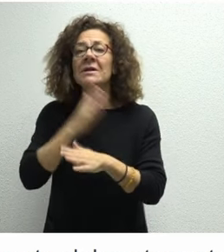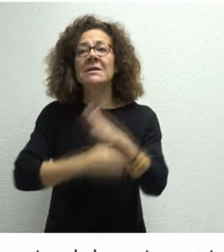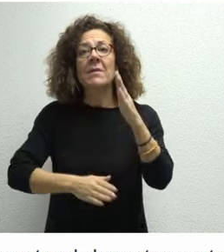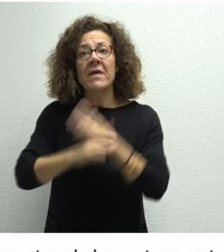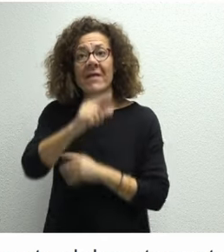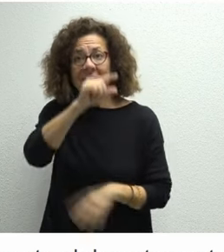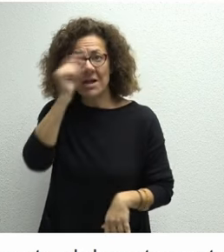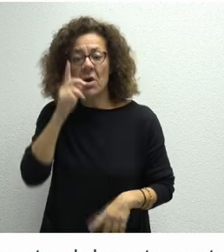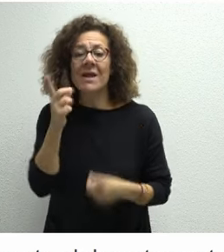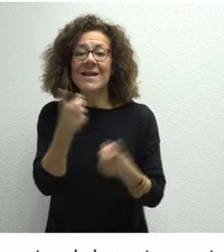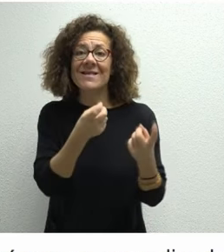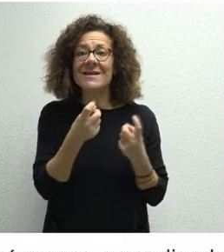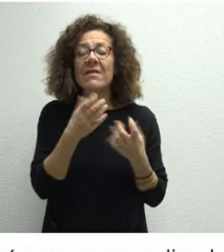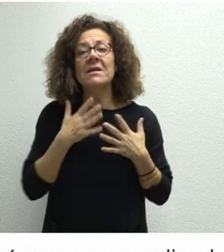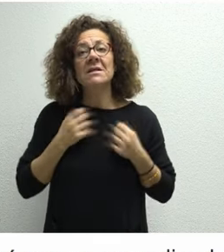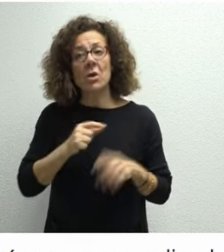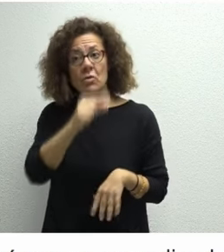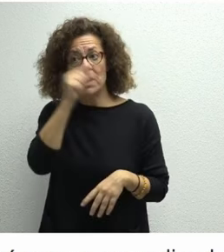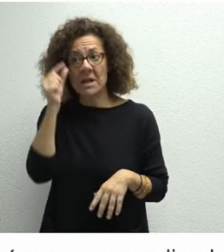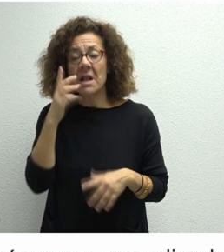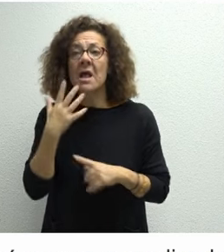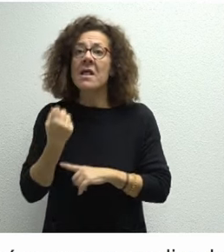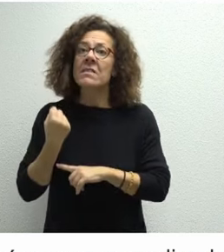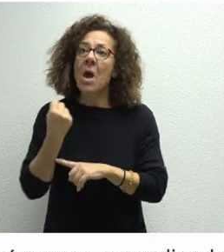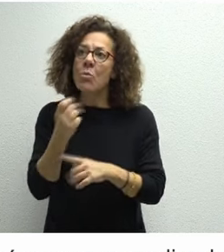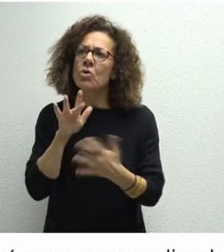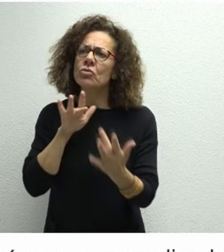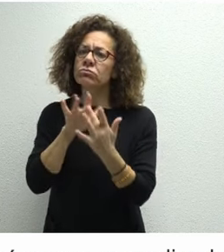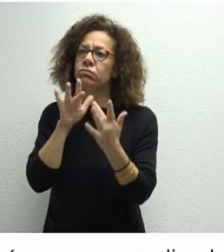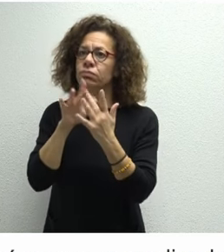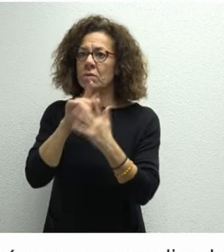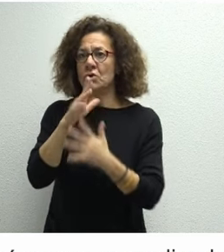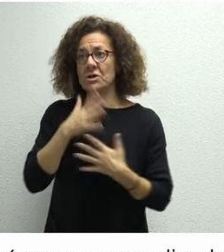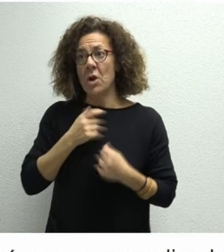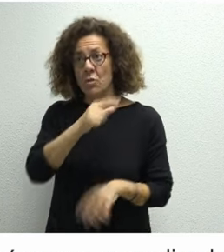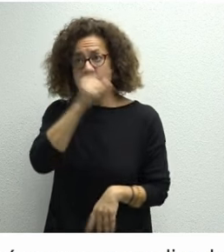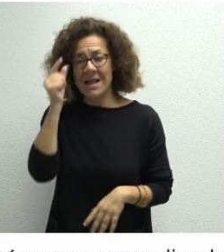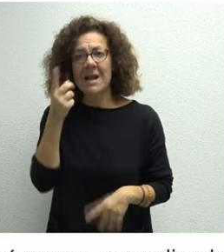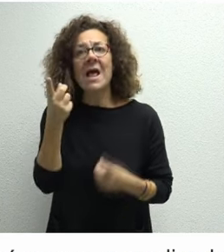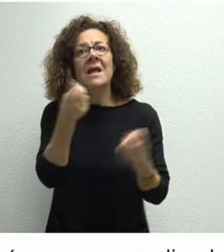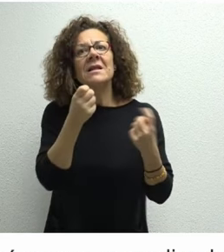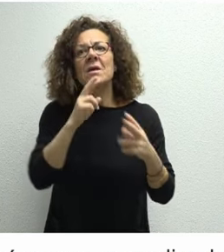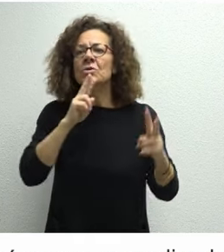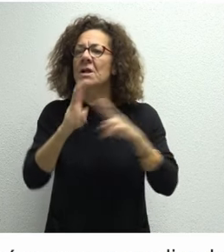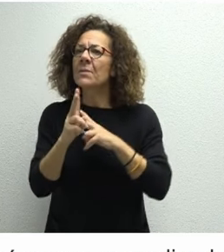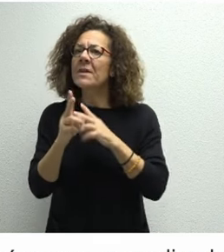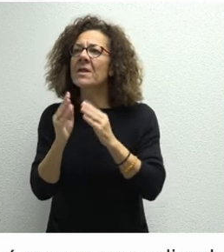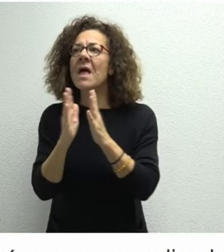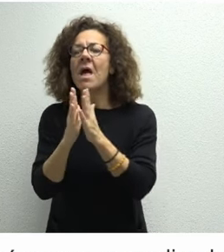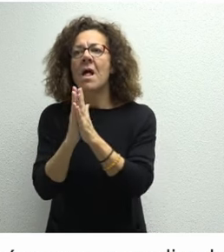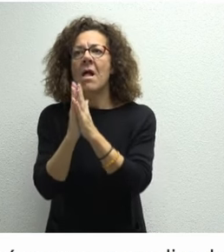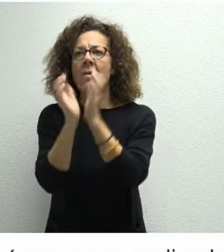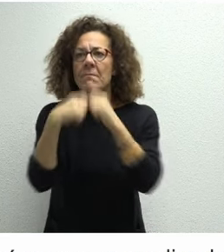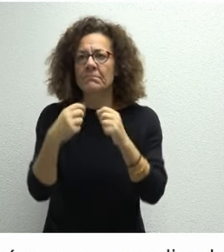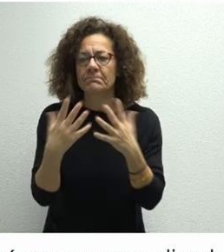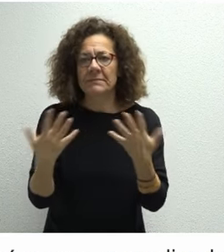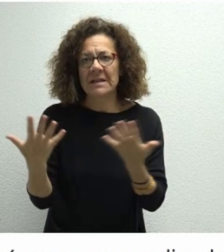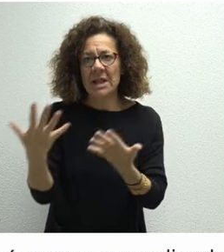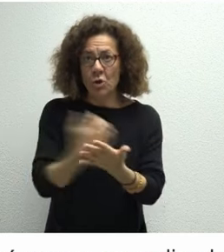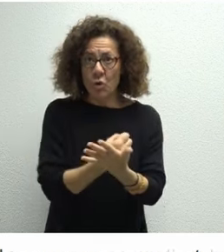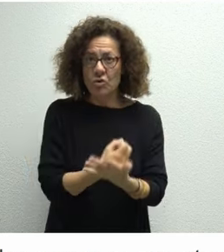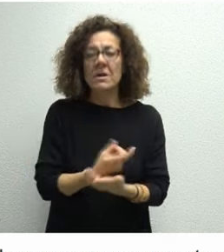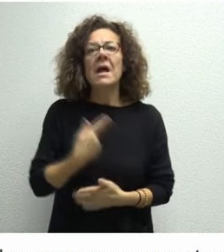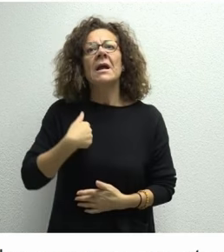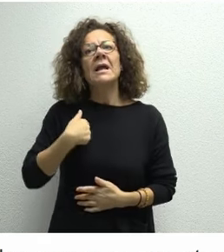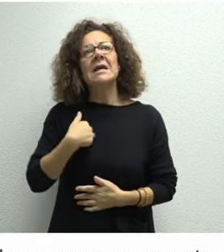y y necesidades de Salud Mental de apoyo relacionado con salud mental que necesit una respuesta convergente no que que casi